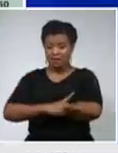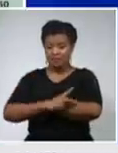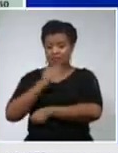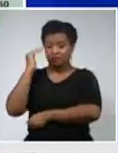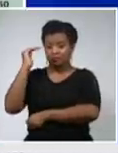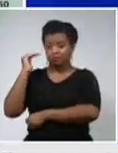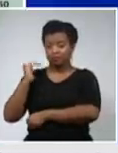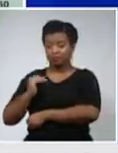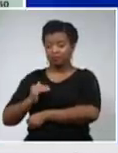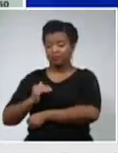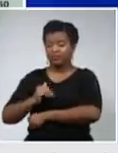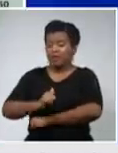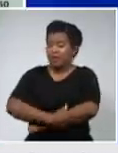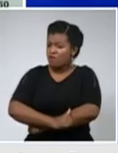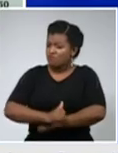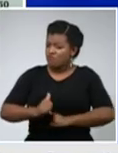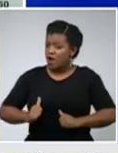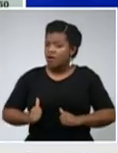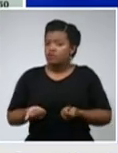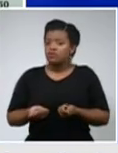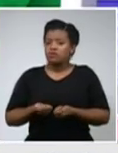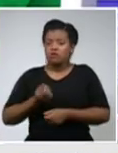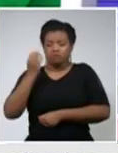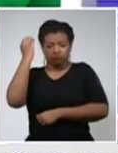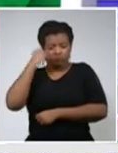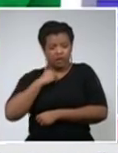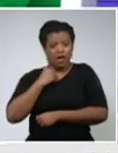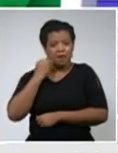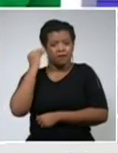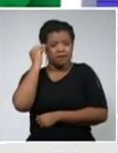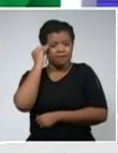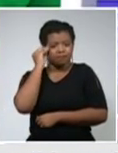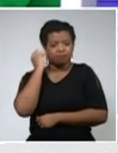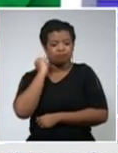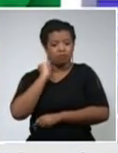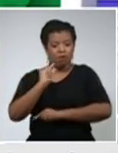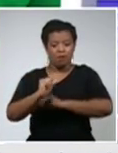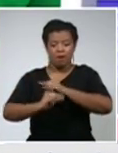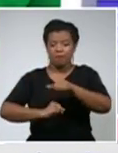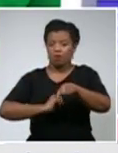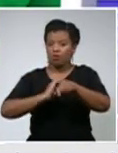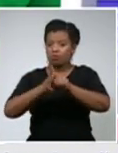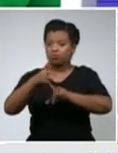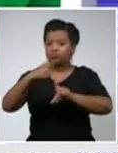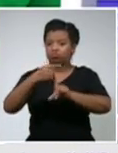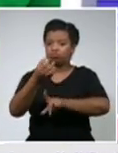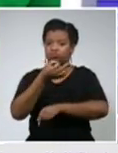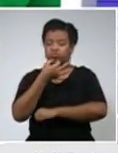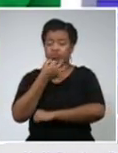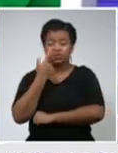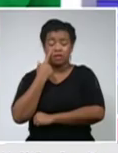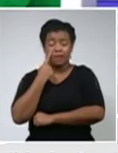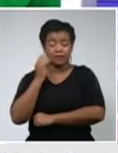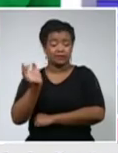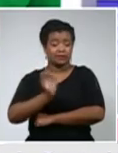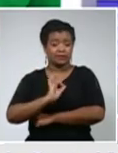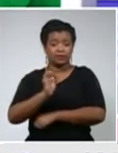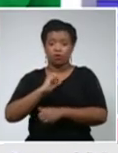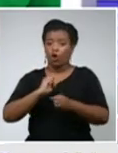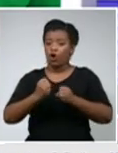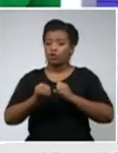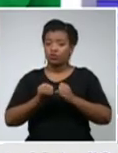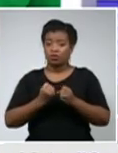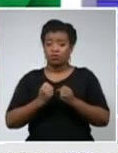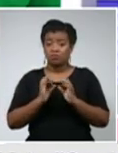de los conocimientos que se tienen, pues todavía son territorios que tienen una alta